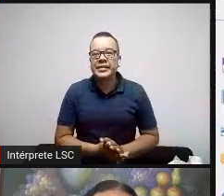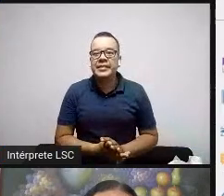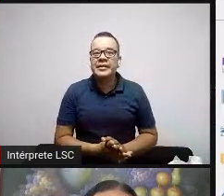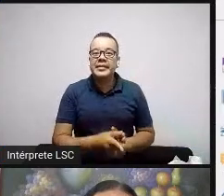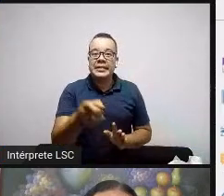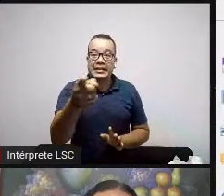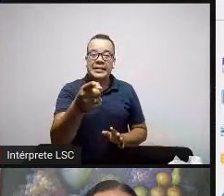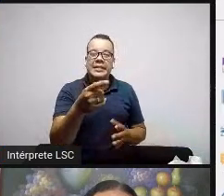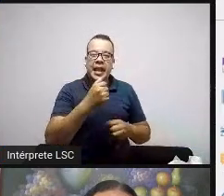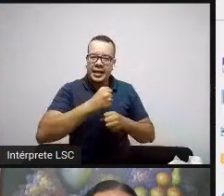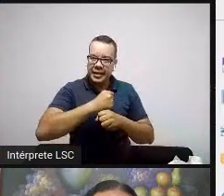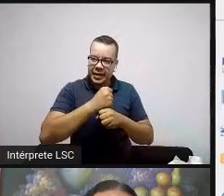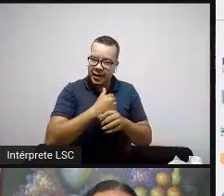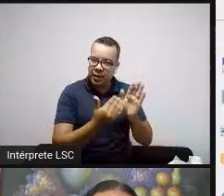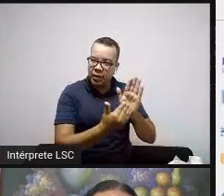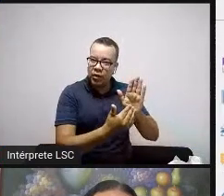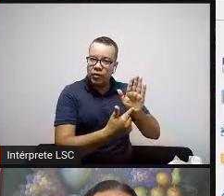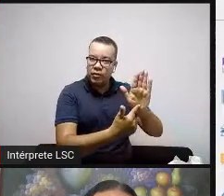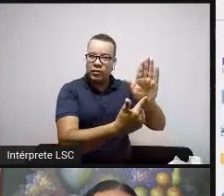trabajo